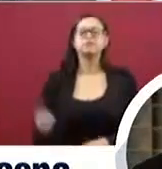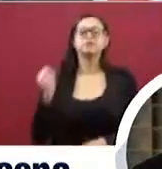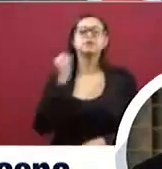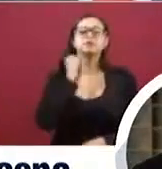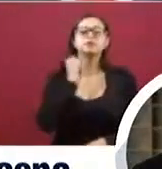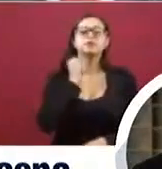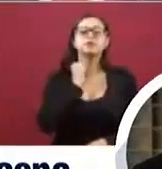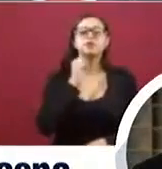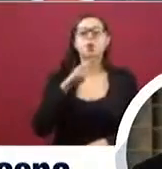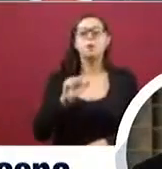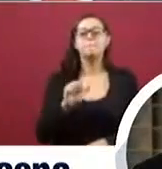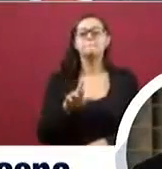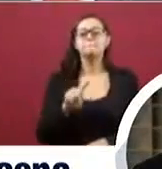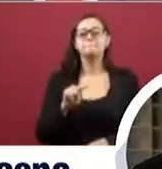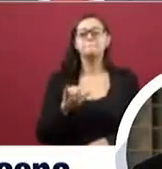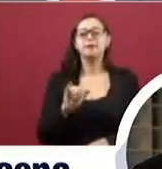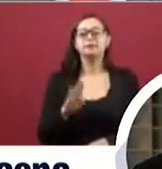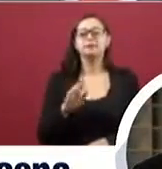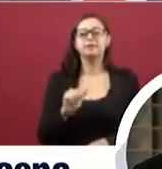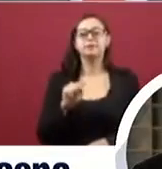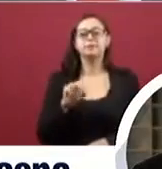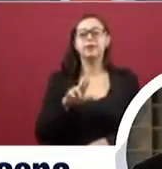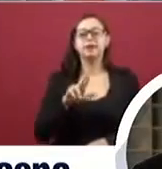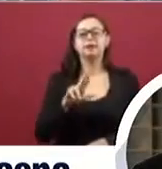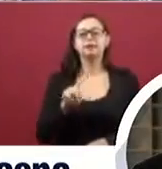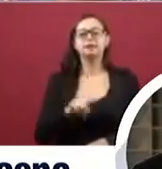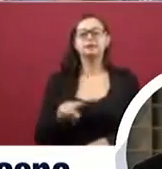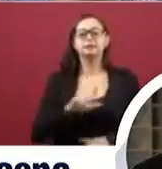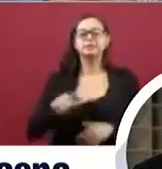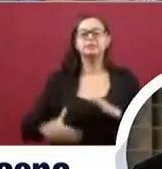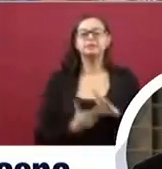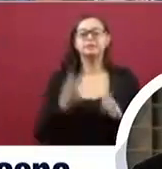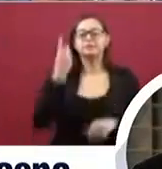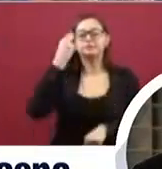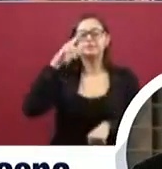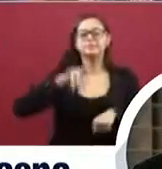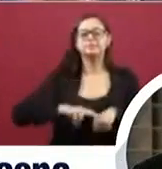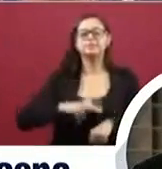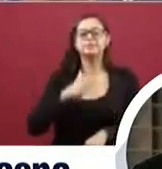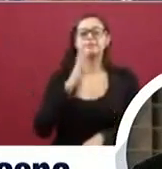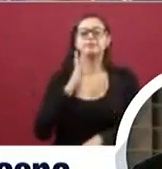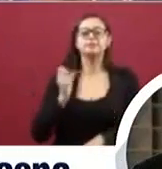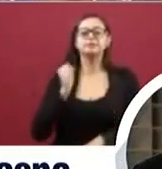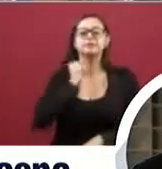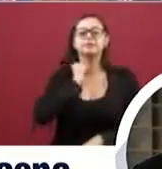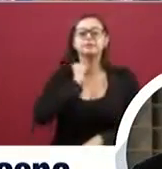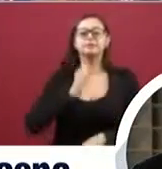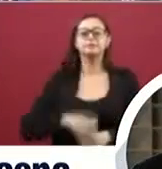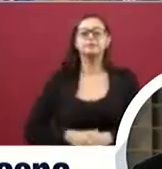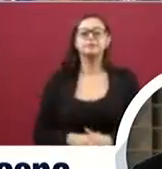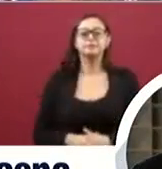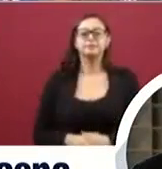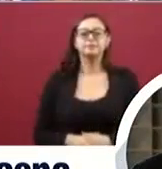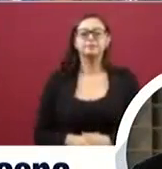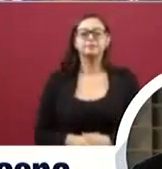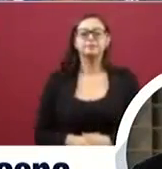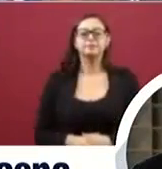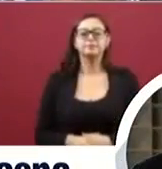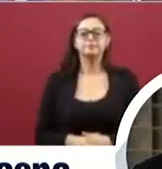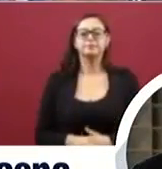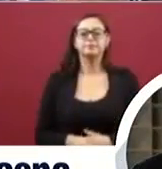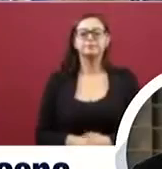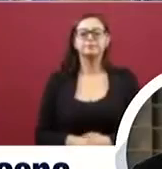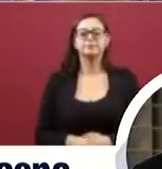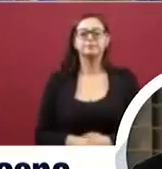estamos en una situación desastrosa en la economía, pero parece que ha bajado la inversión y en esa medida, precisamente por eso, los cálculos